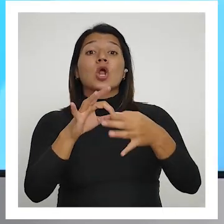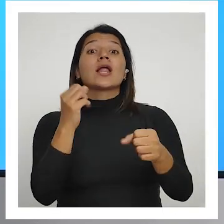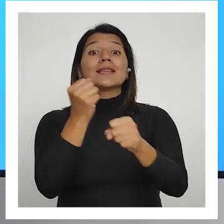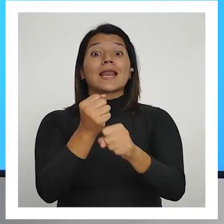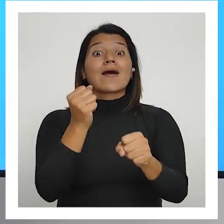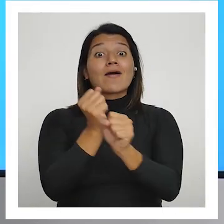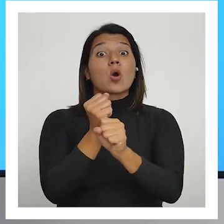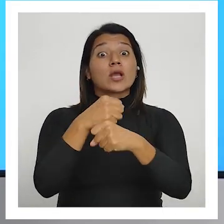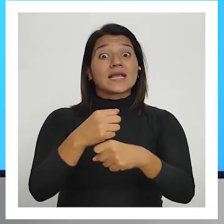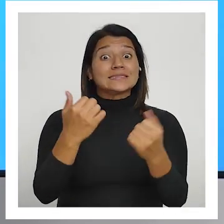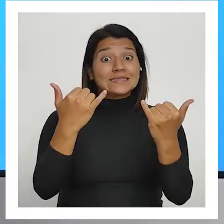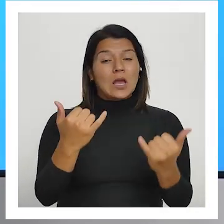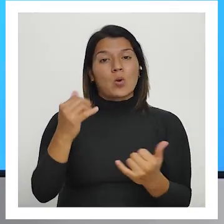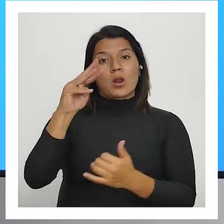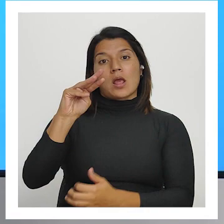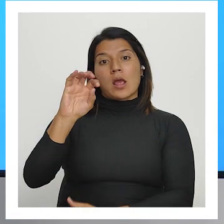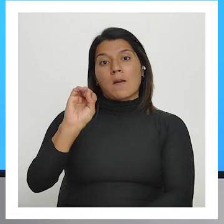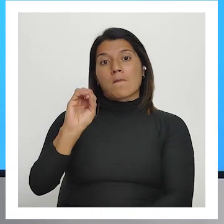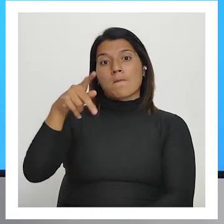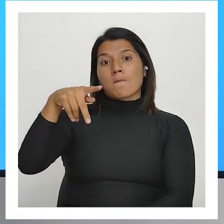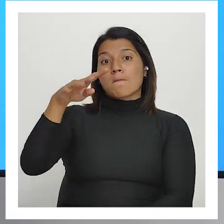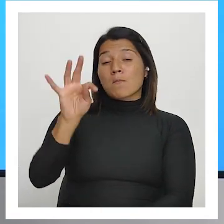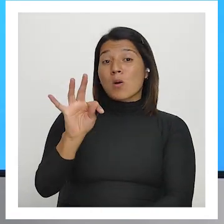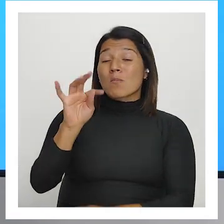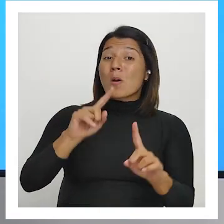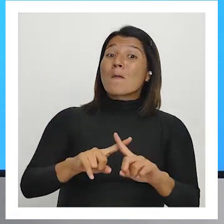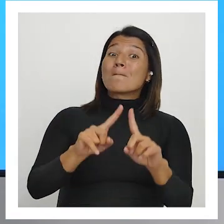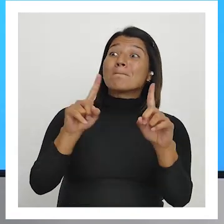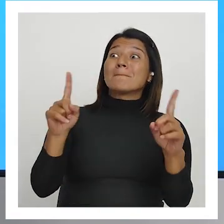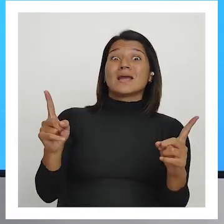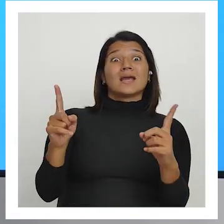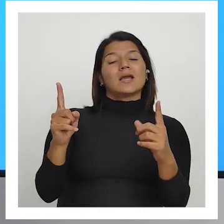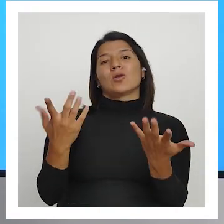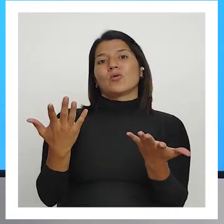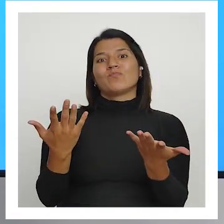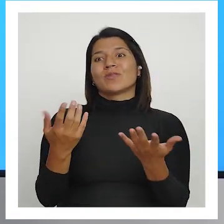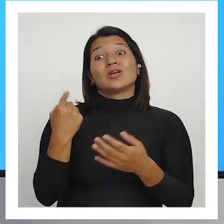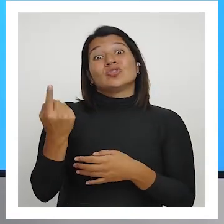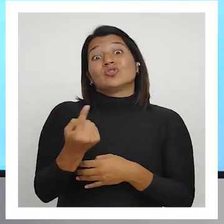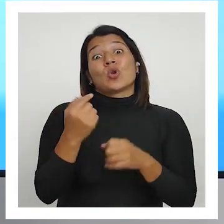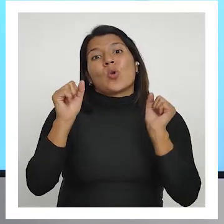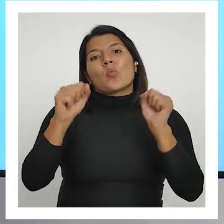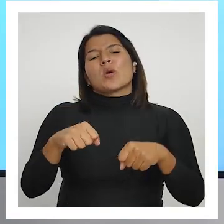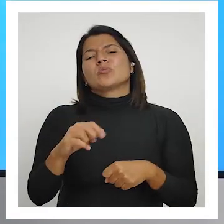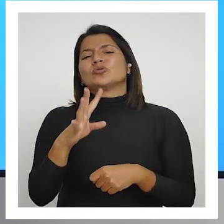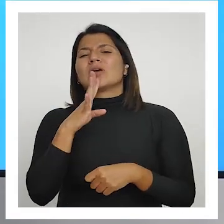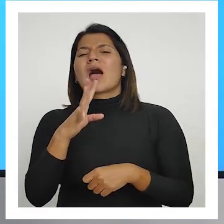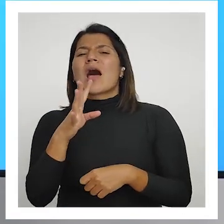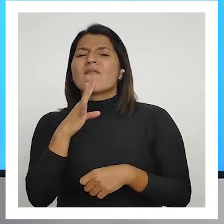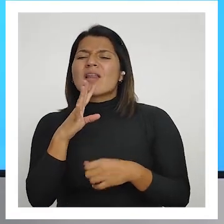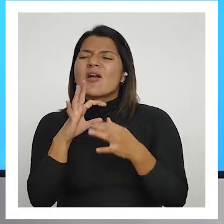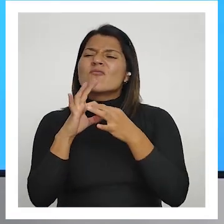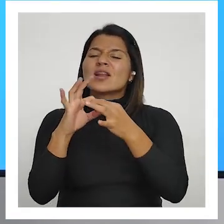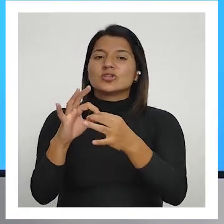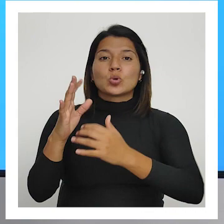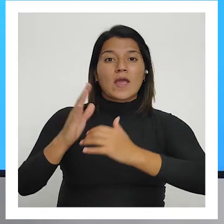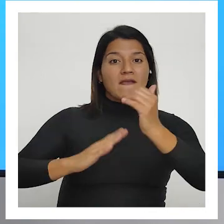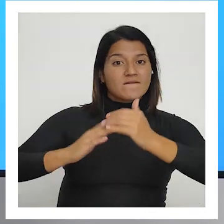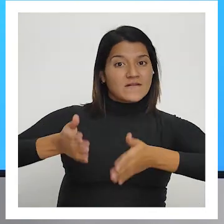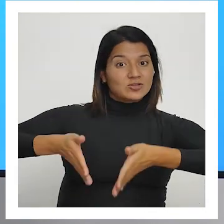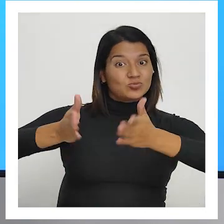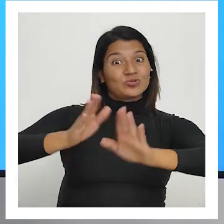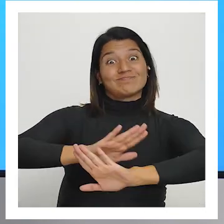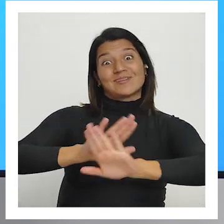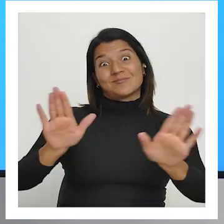Obras Públicas y Transportes, pero no nos alcanzó porque solo pudimos hablar un poco acerca de